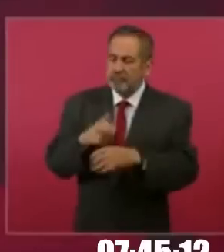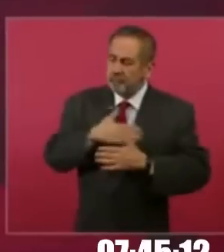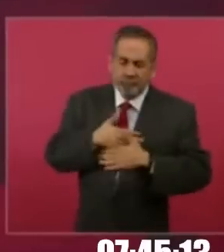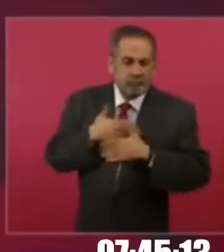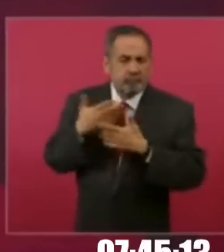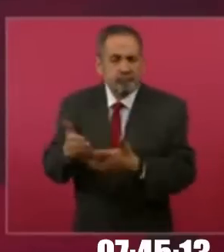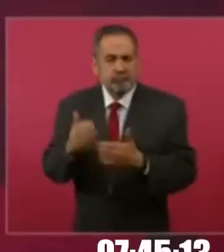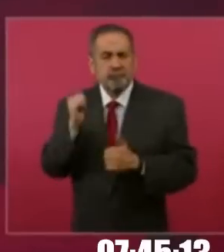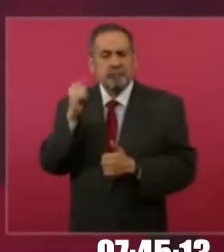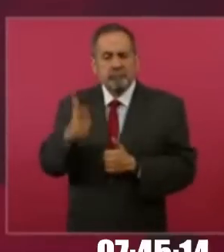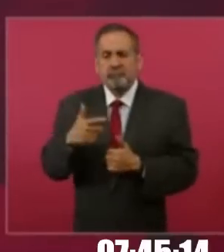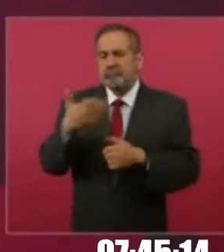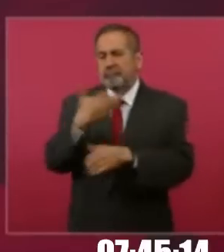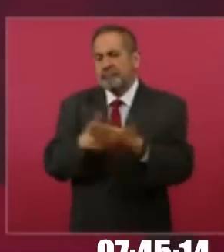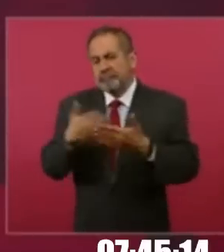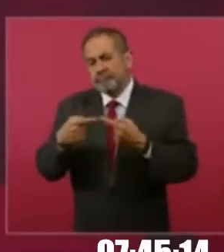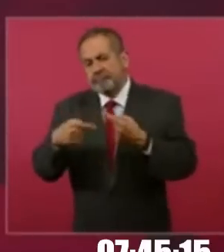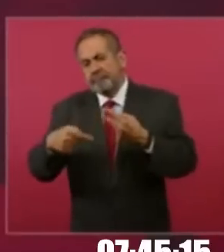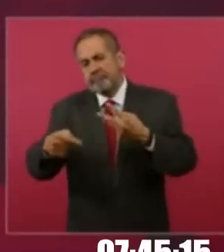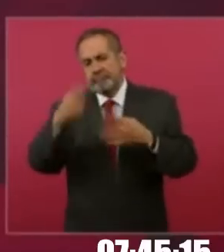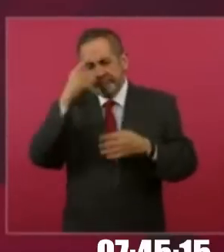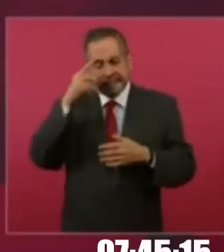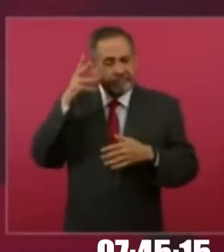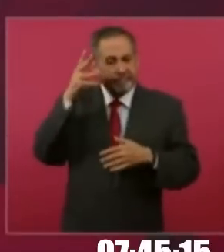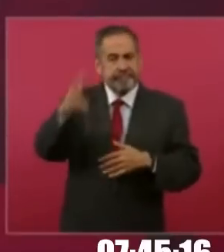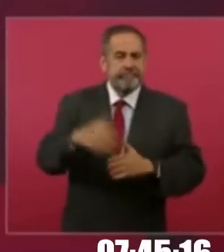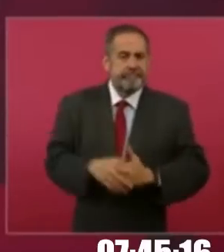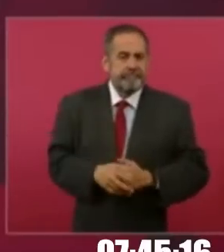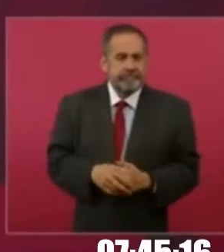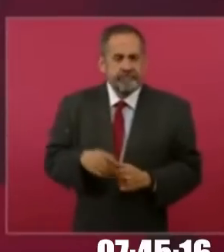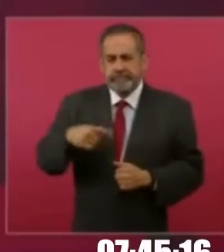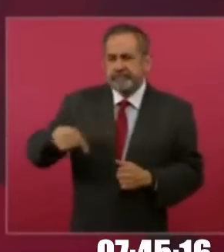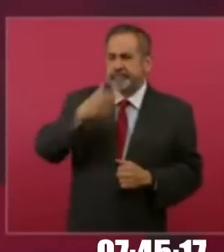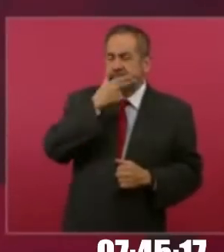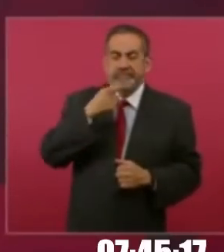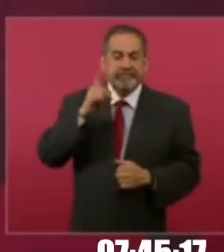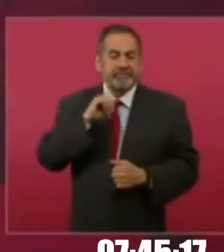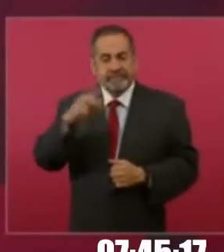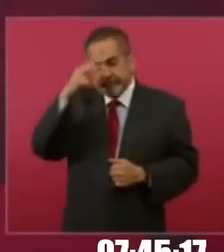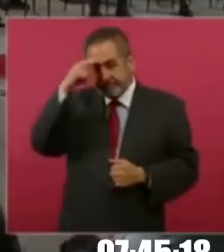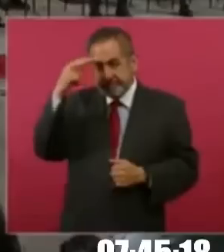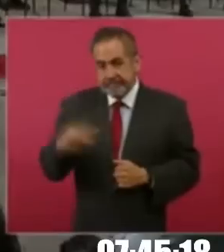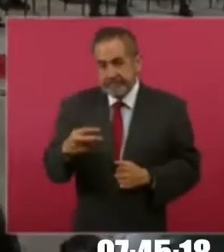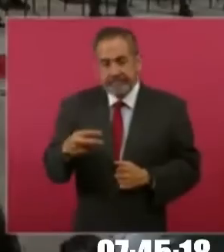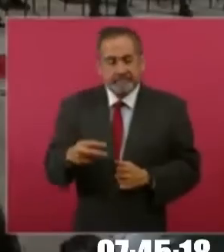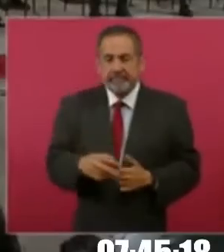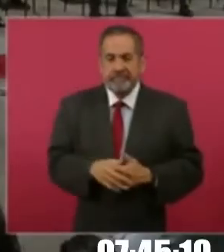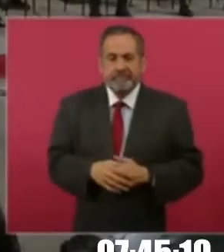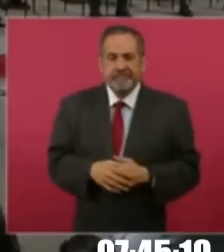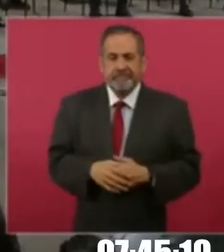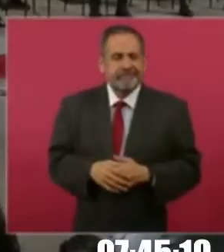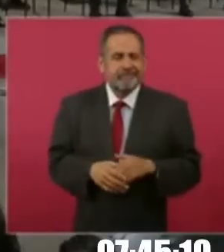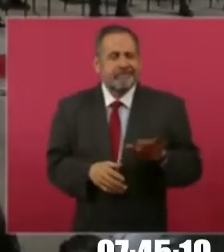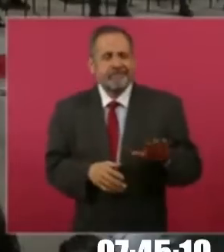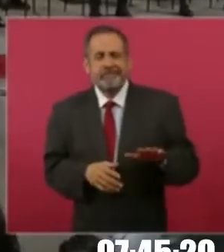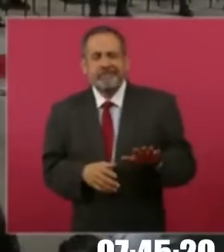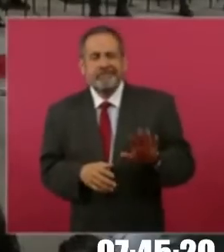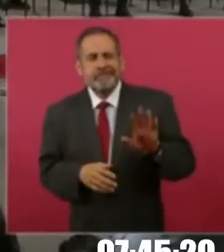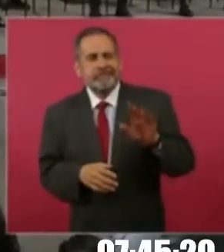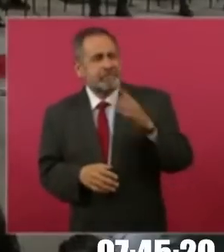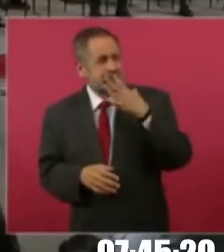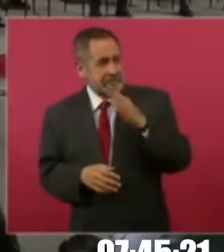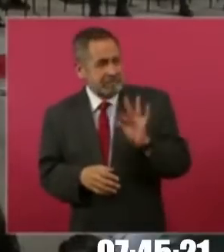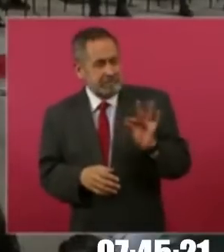en todo lo que nos falta para alcanzar este objetivo las y los mexicanos no merecen Ni aceptarán menos de nosotras